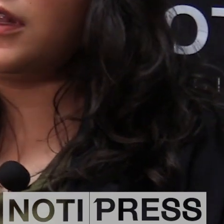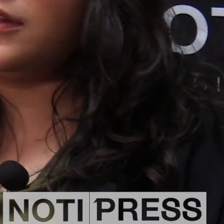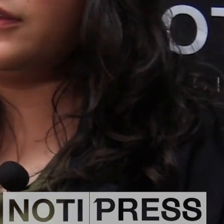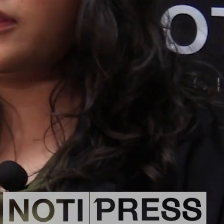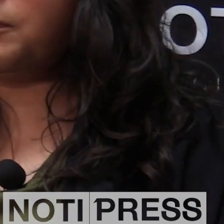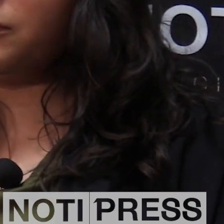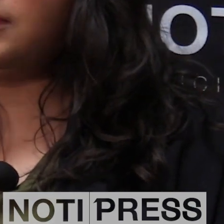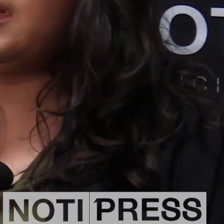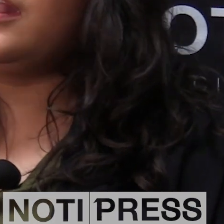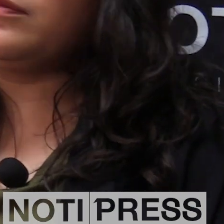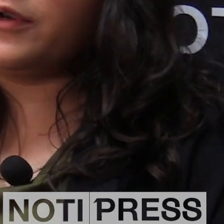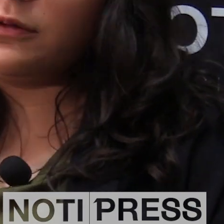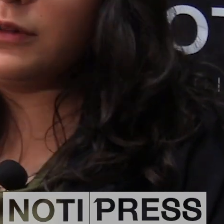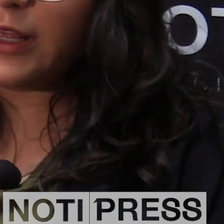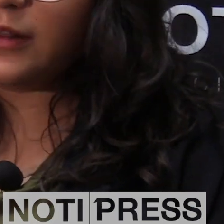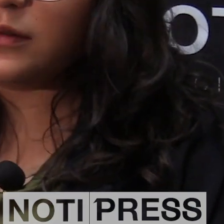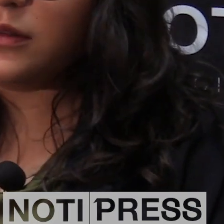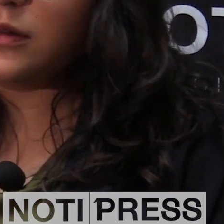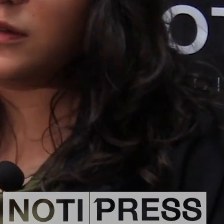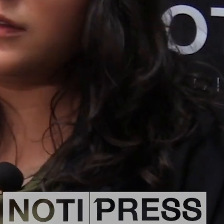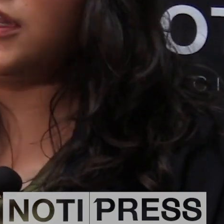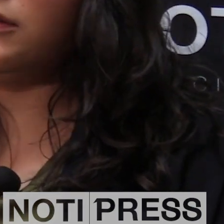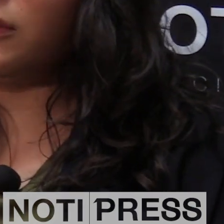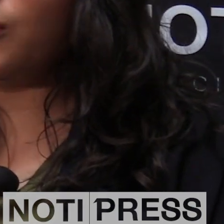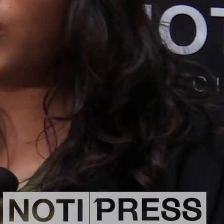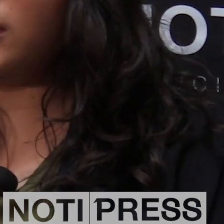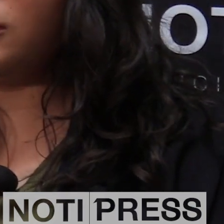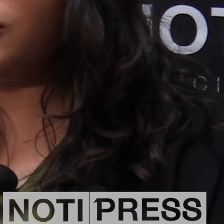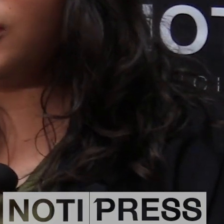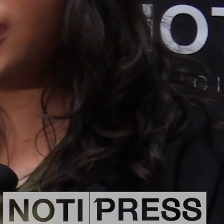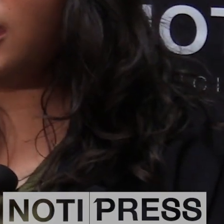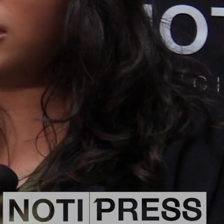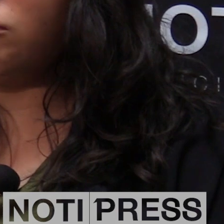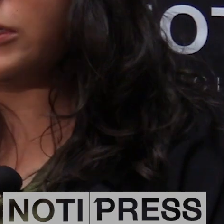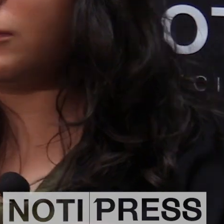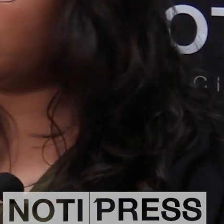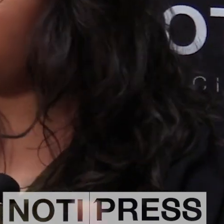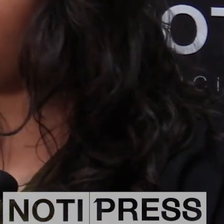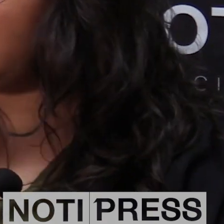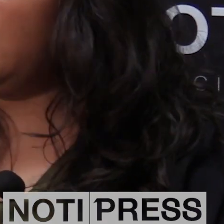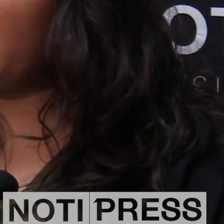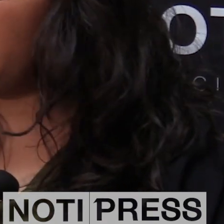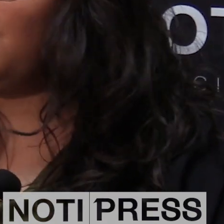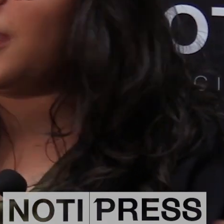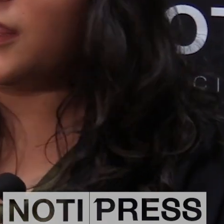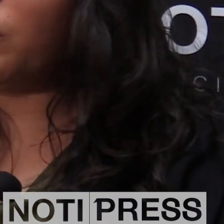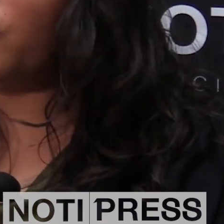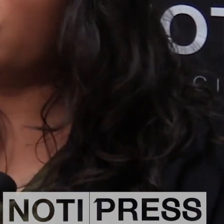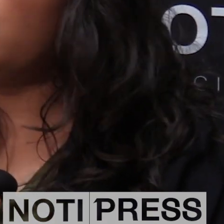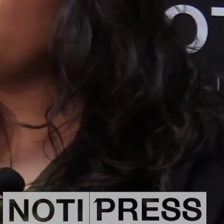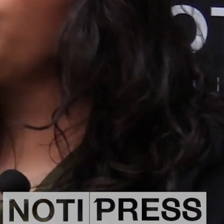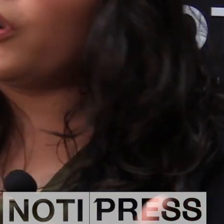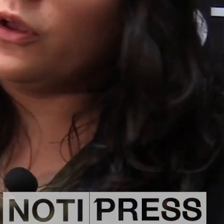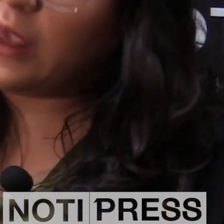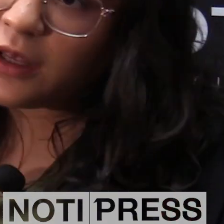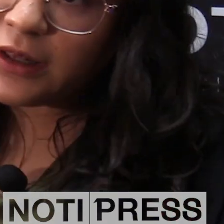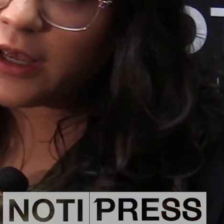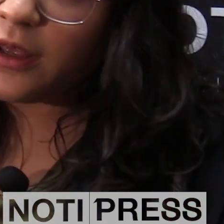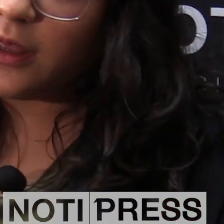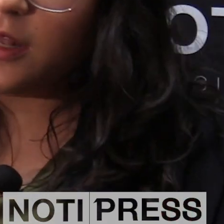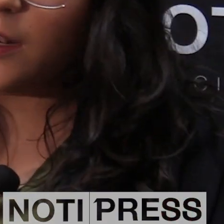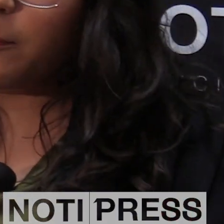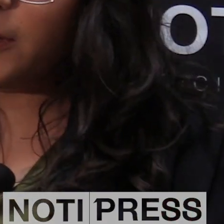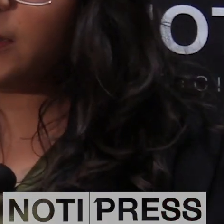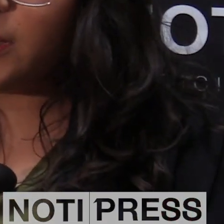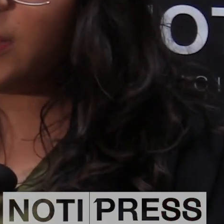no tanto que expusiera las preguntas, sino que cuando, Vocería y el equipo